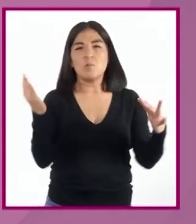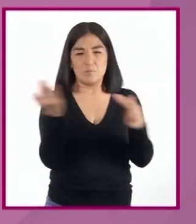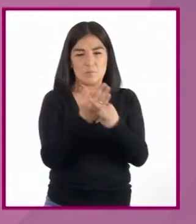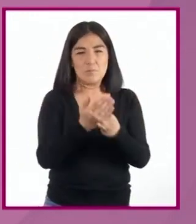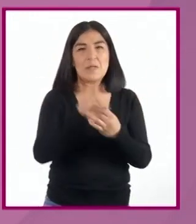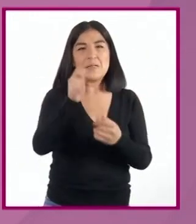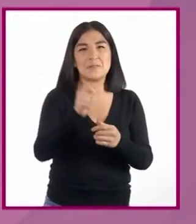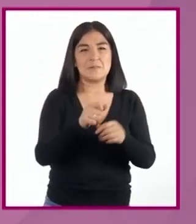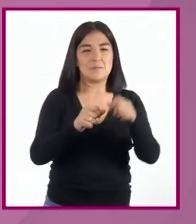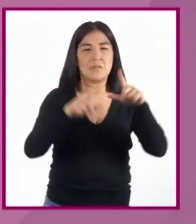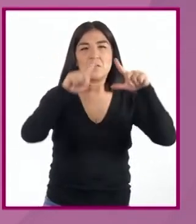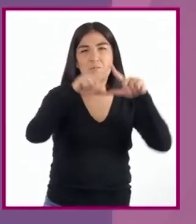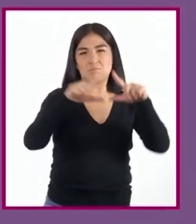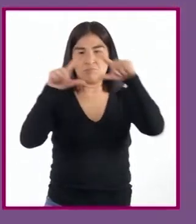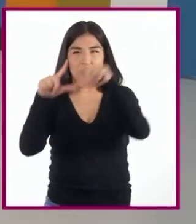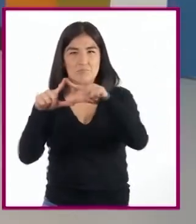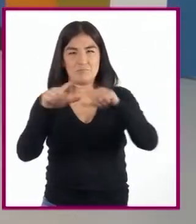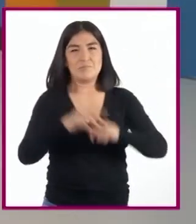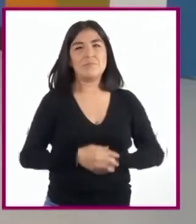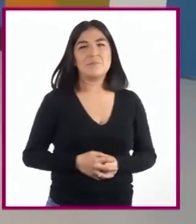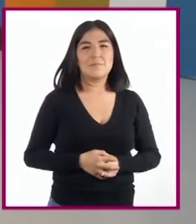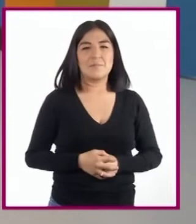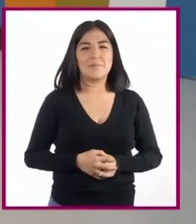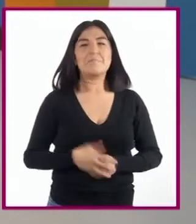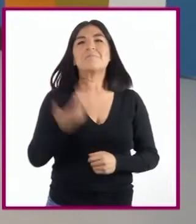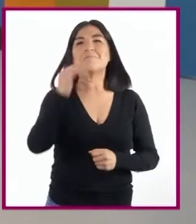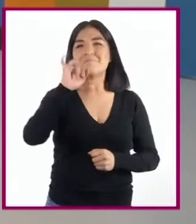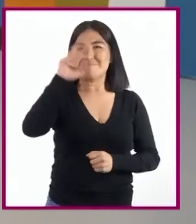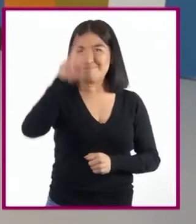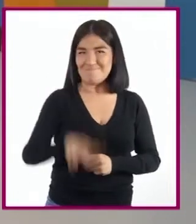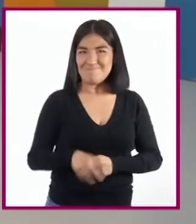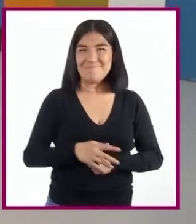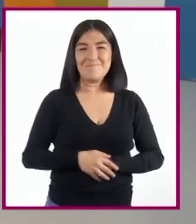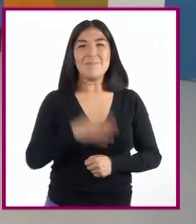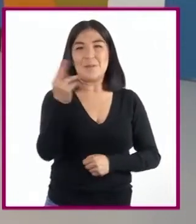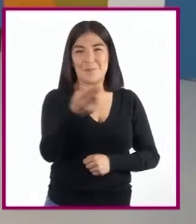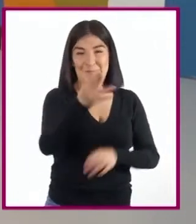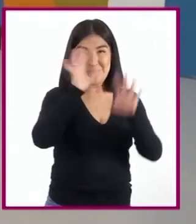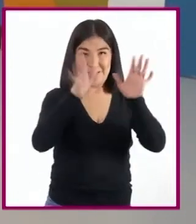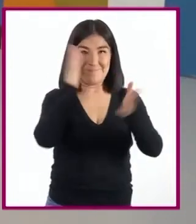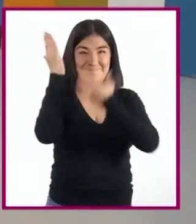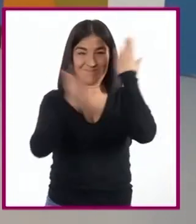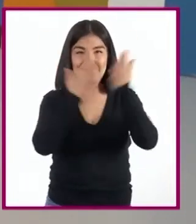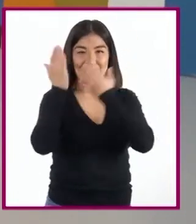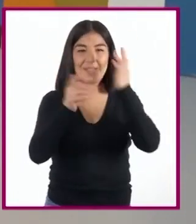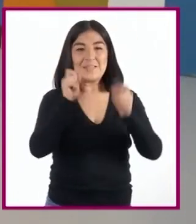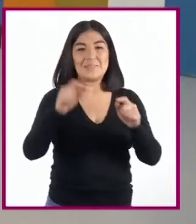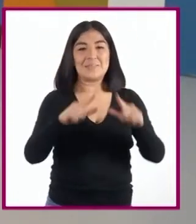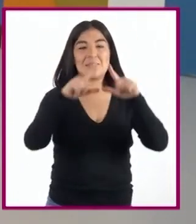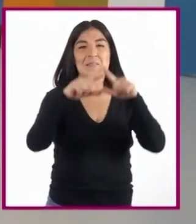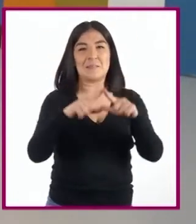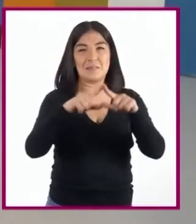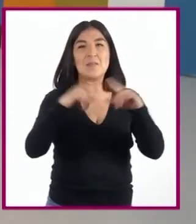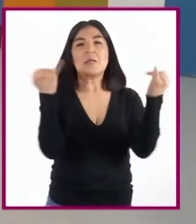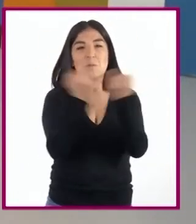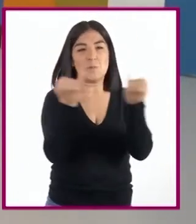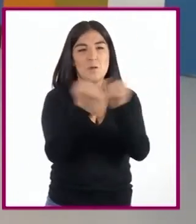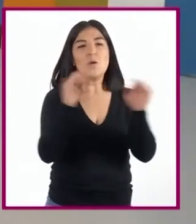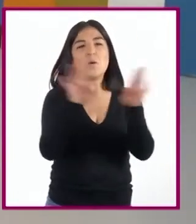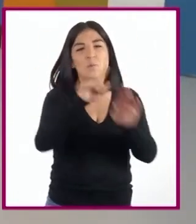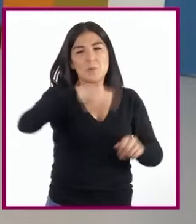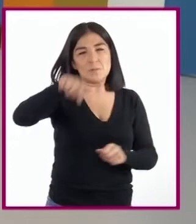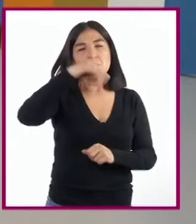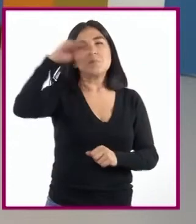los triángulos interiores. ¡Cierto! Ustedes ya estudiaron los triángulos congruentes.